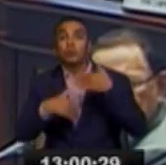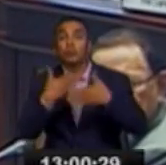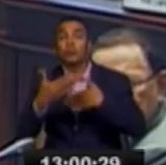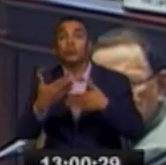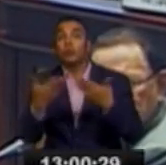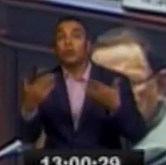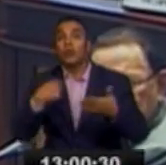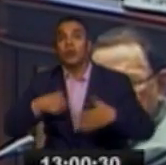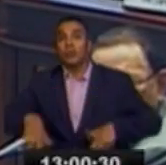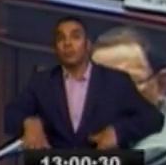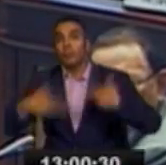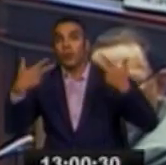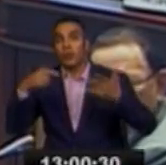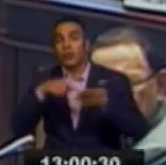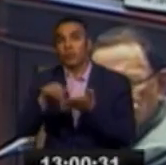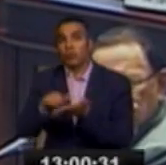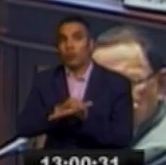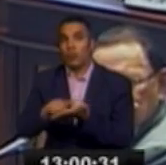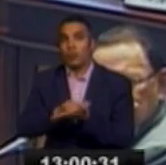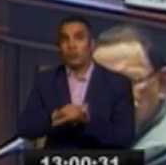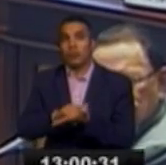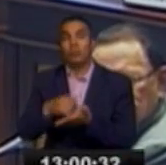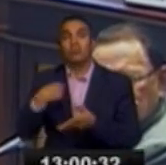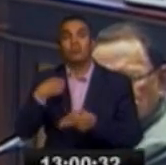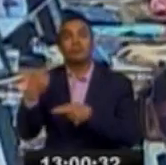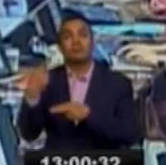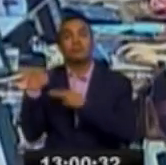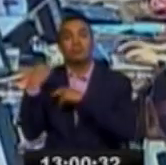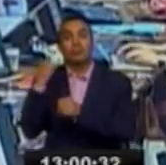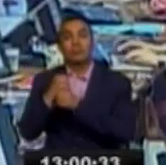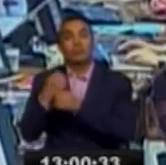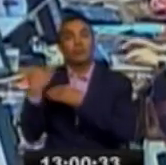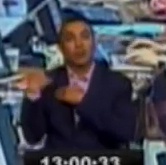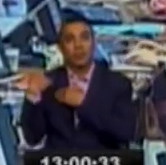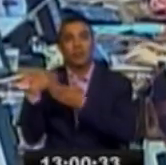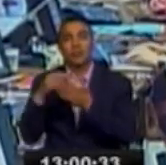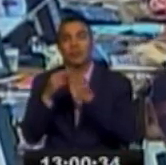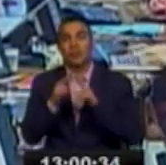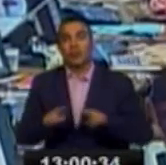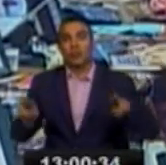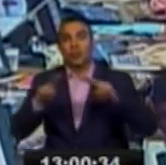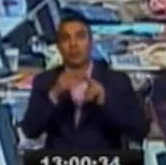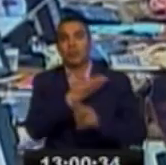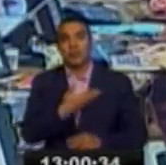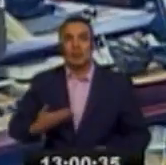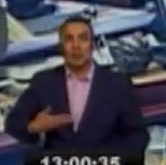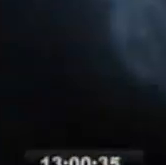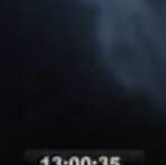videoconferencia desde Nueva York por su cargo de presidenta de la Asamblea General de la ONU.